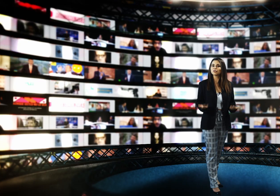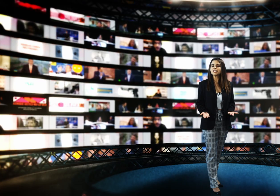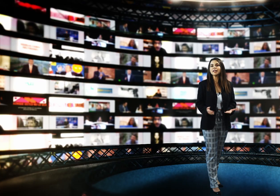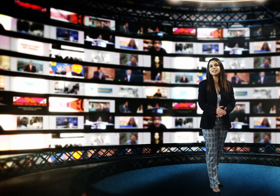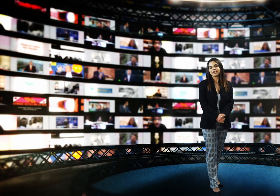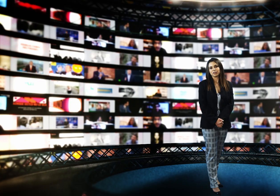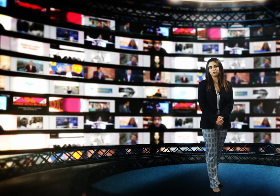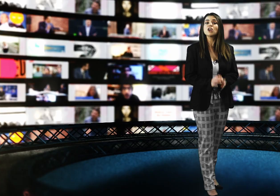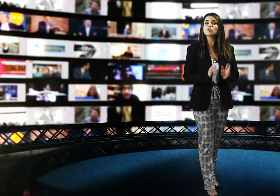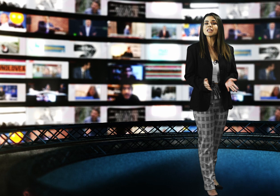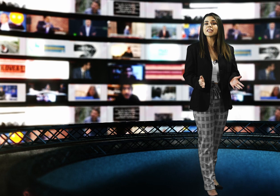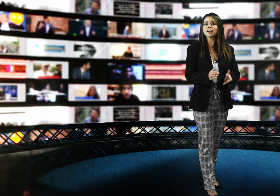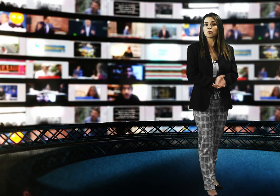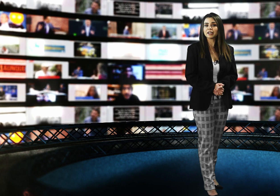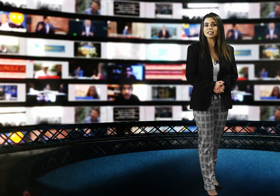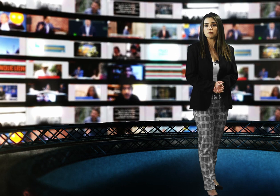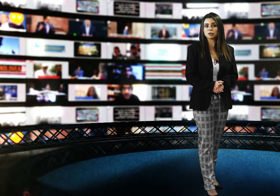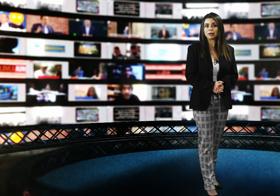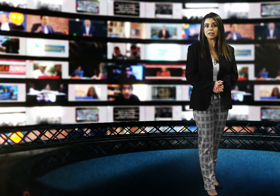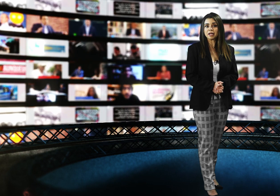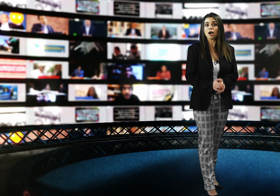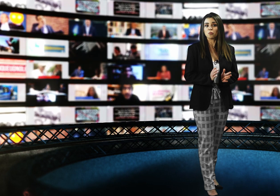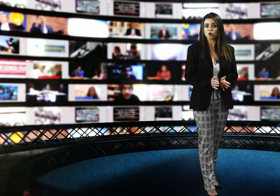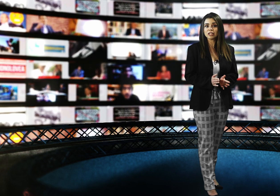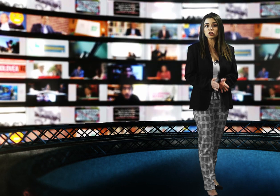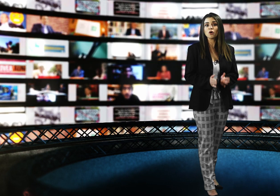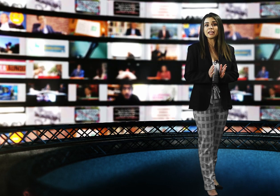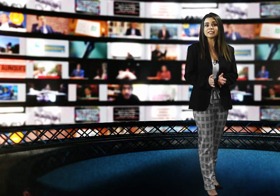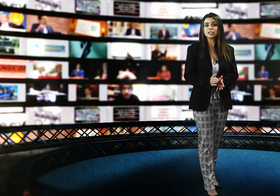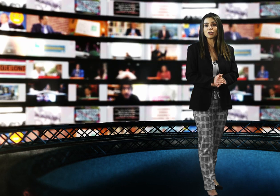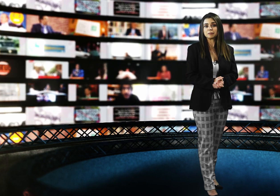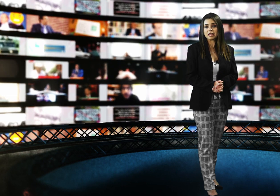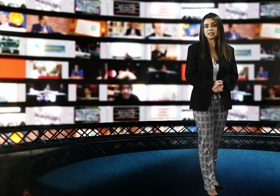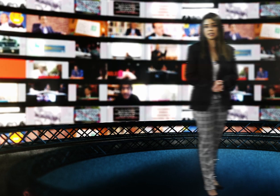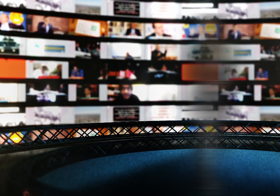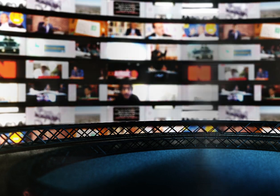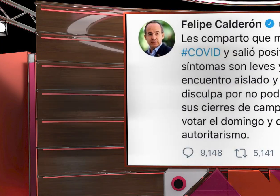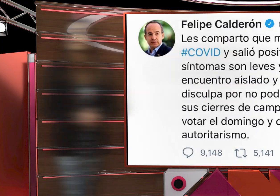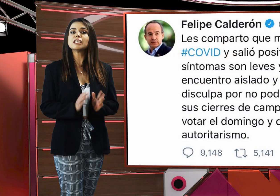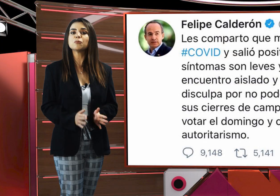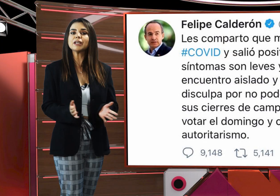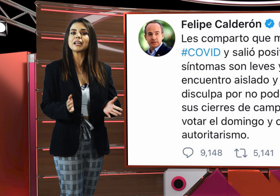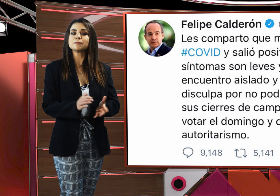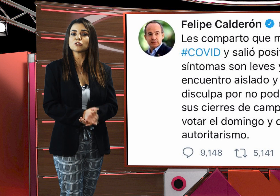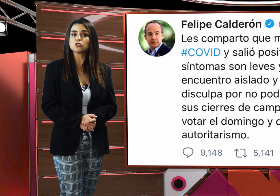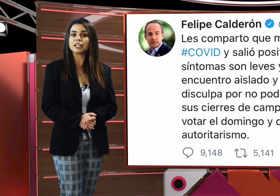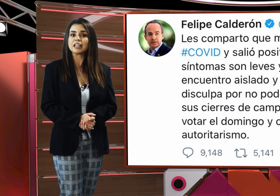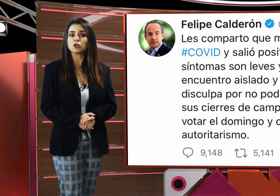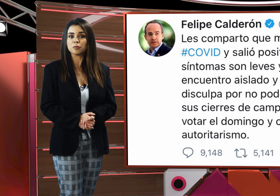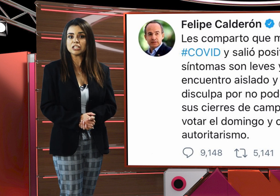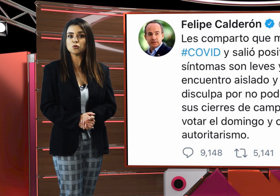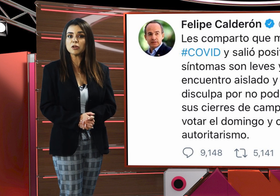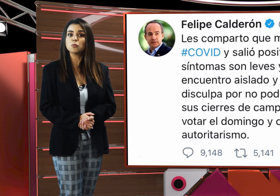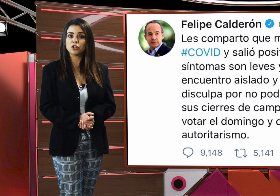el voto es libre y secreto. No obstante, hay que recordar que seguimos en pandemia, por lo tanto, hay que seguir con las medidas sanitarias. Esto implica que las personas